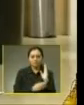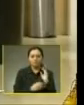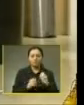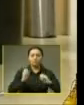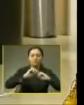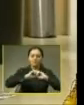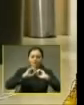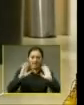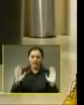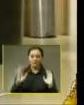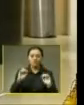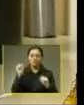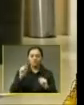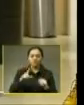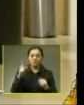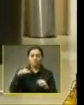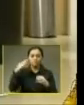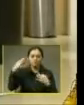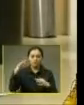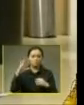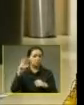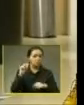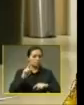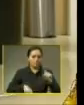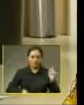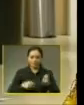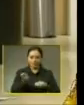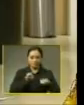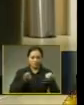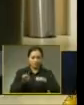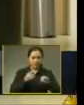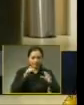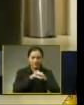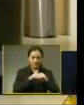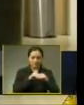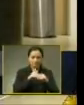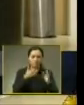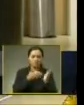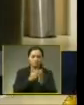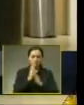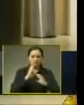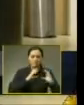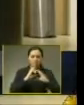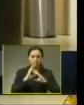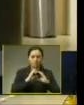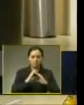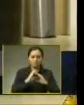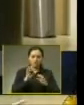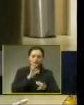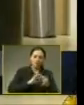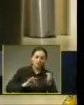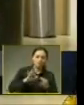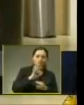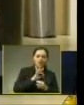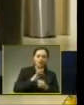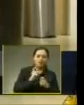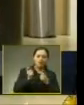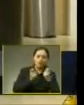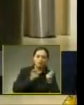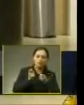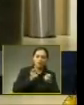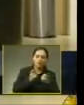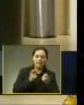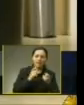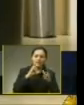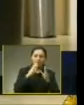Claro, si los políticos no pueden controlar el acceso a los medios de comunicación, controlarán el contenido y esto es